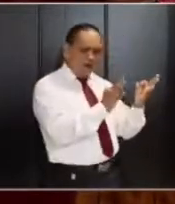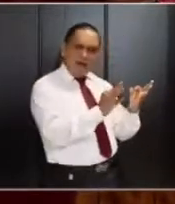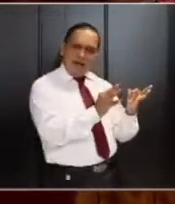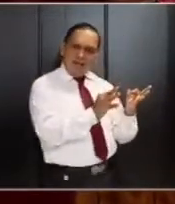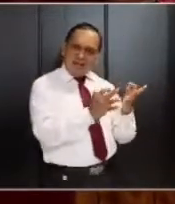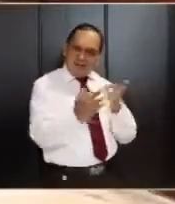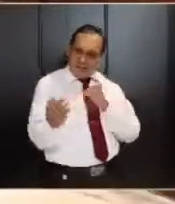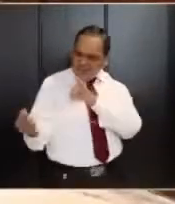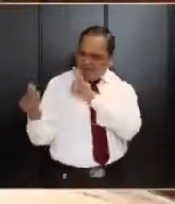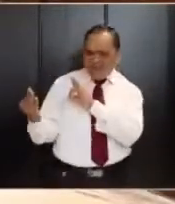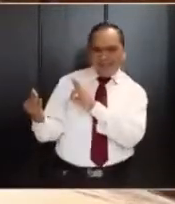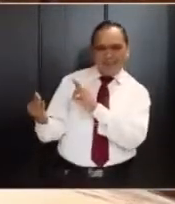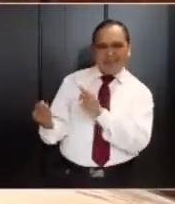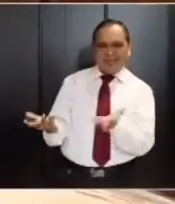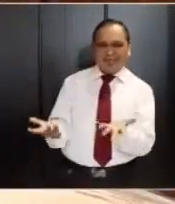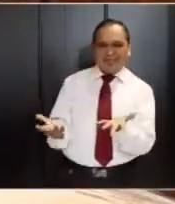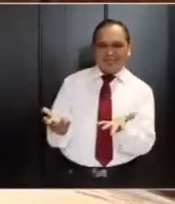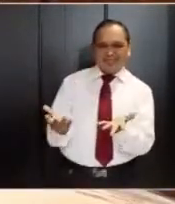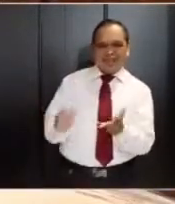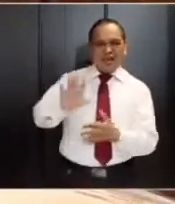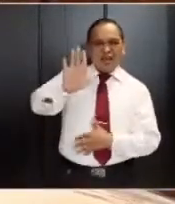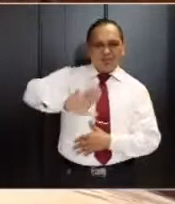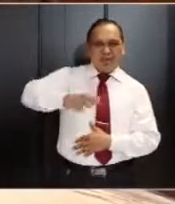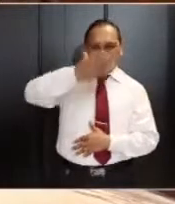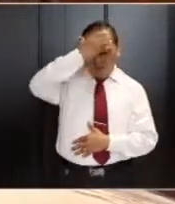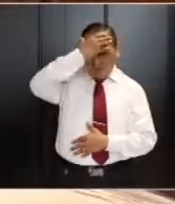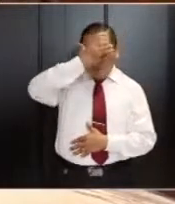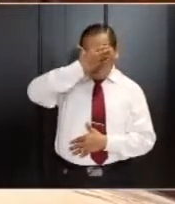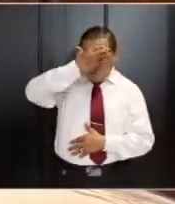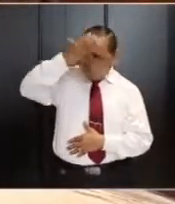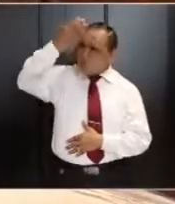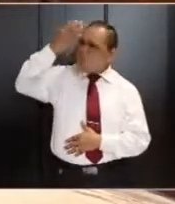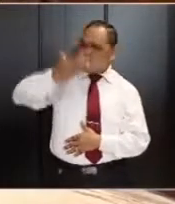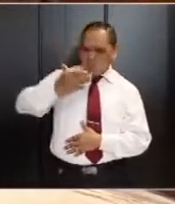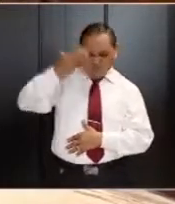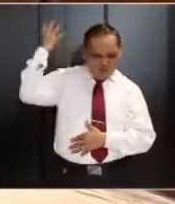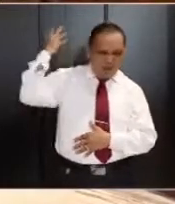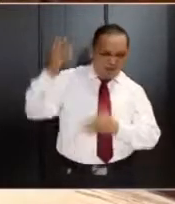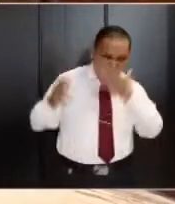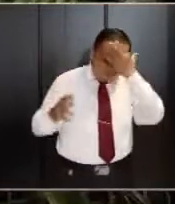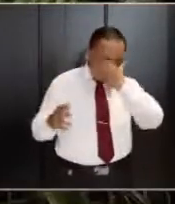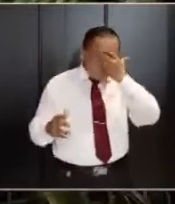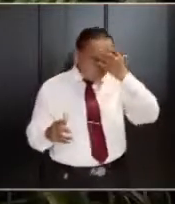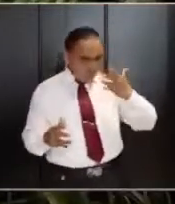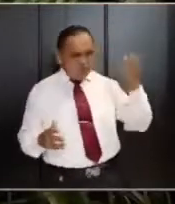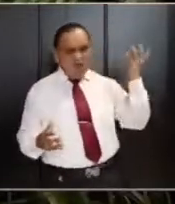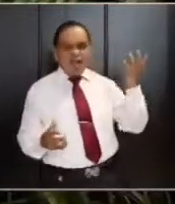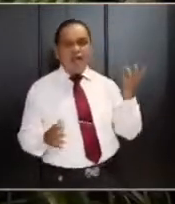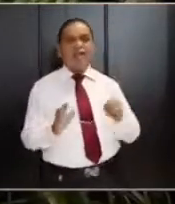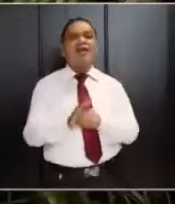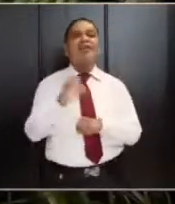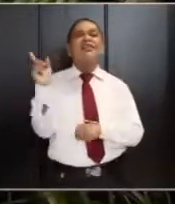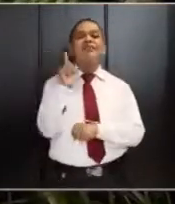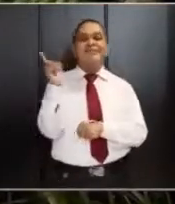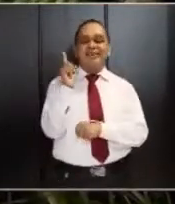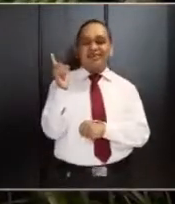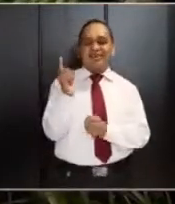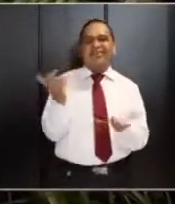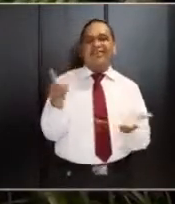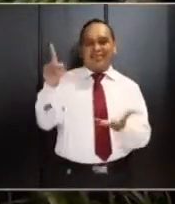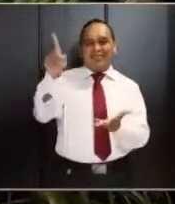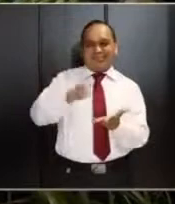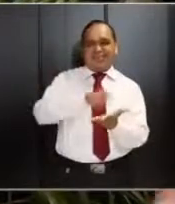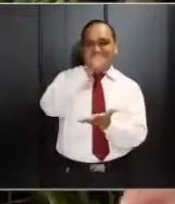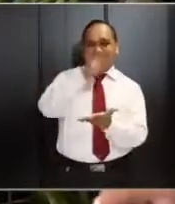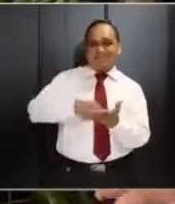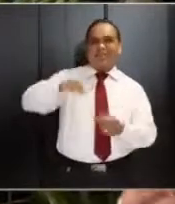le cree, finalmente, ¿verdad? Finalmente se quitan la máscara y prácticamente dan a entender lo que los campechanos sabían, que era su plan B durante las elecciones